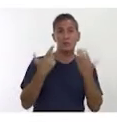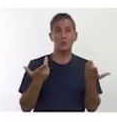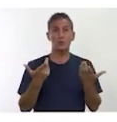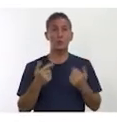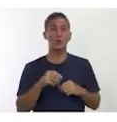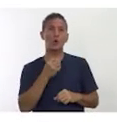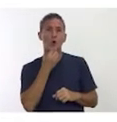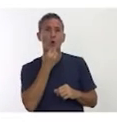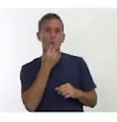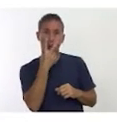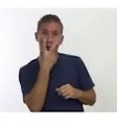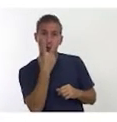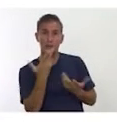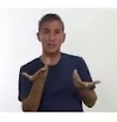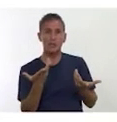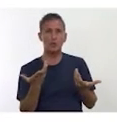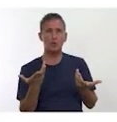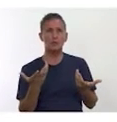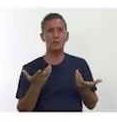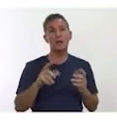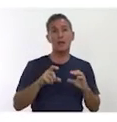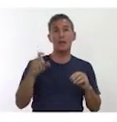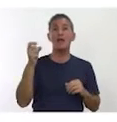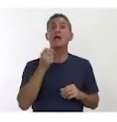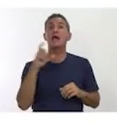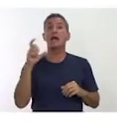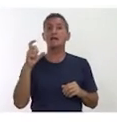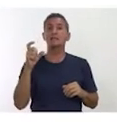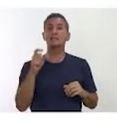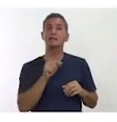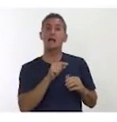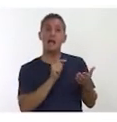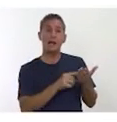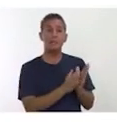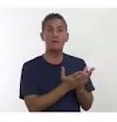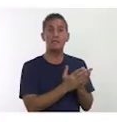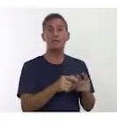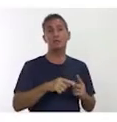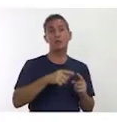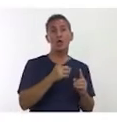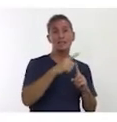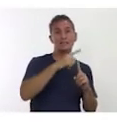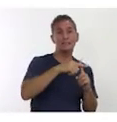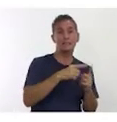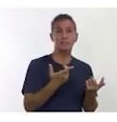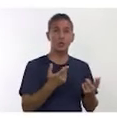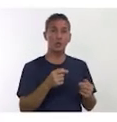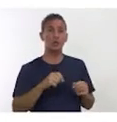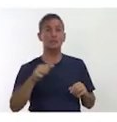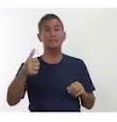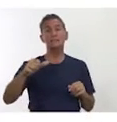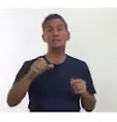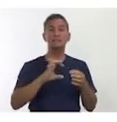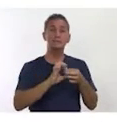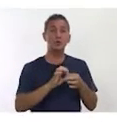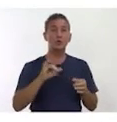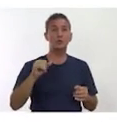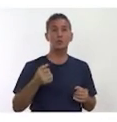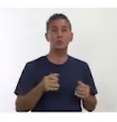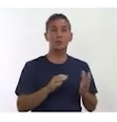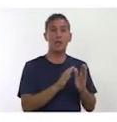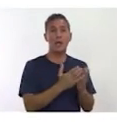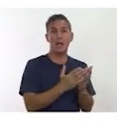Este contenido lo podemos encontrar en el capítulo 6 del libro de texto, 10º